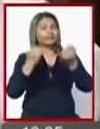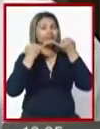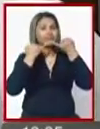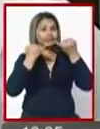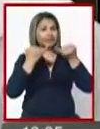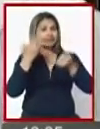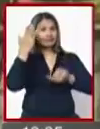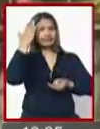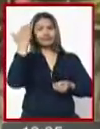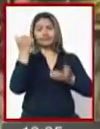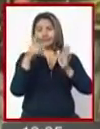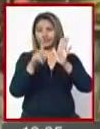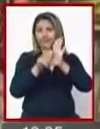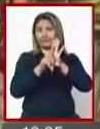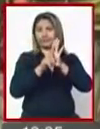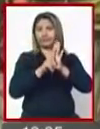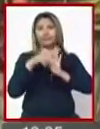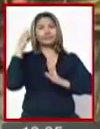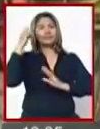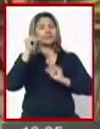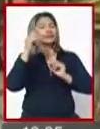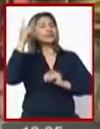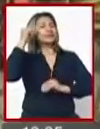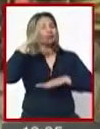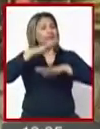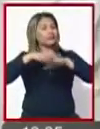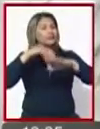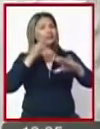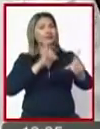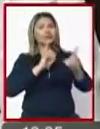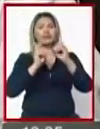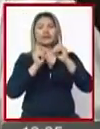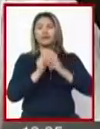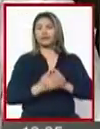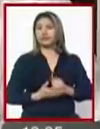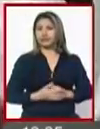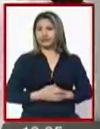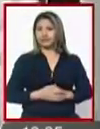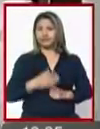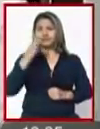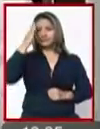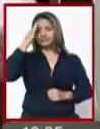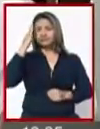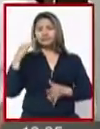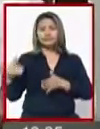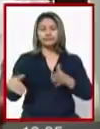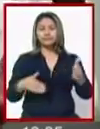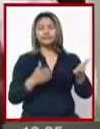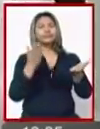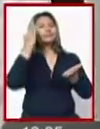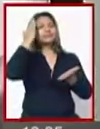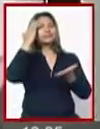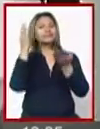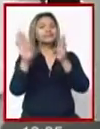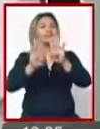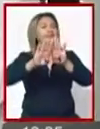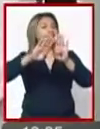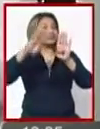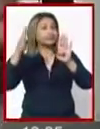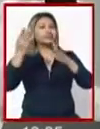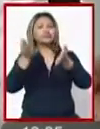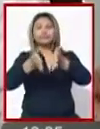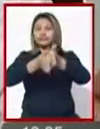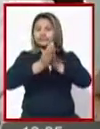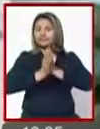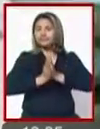con respecto a la ley. Es por ello que el gobierno convoca a dialogar. Pero ellos saben el camino, saben dónde está la puerta y les